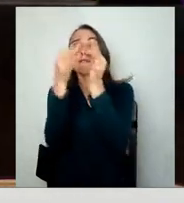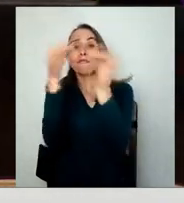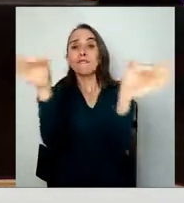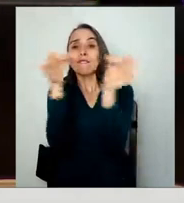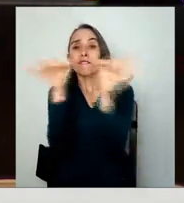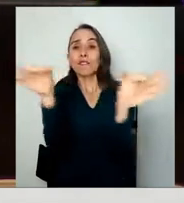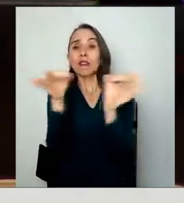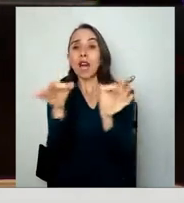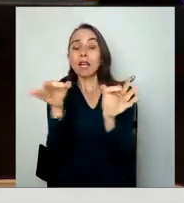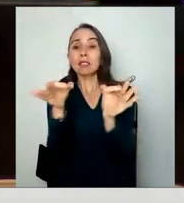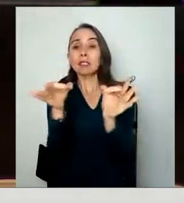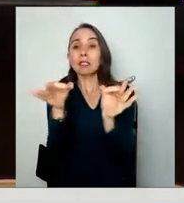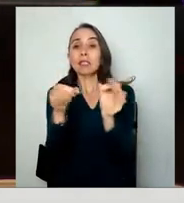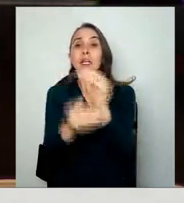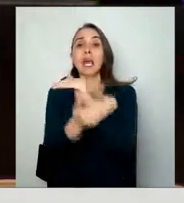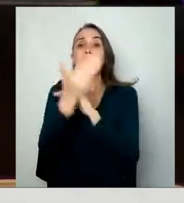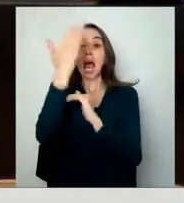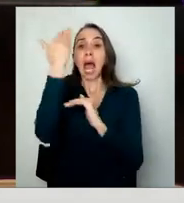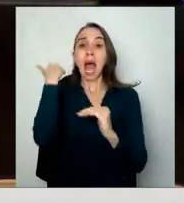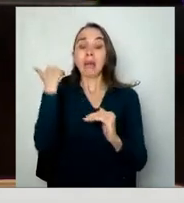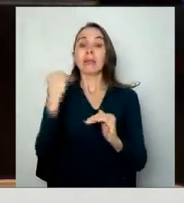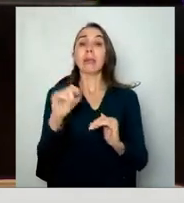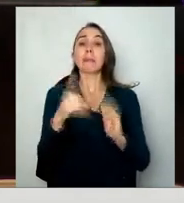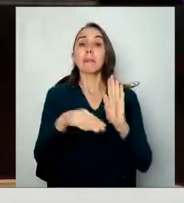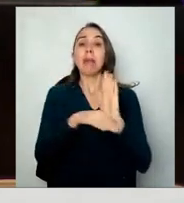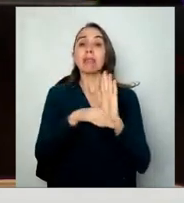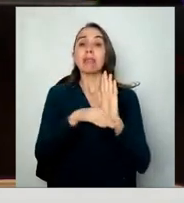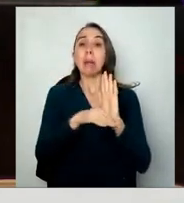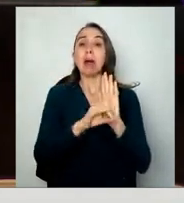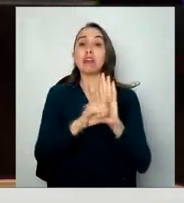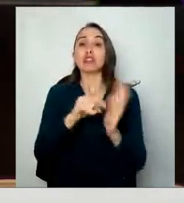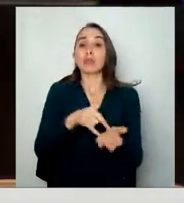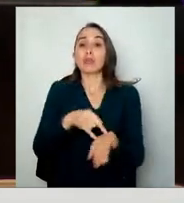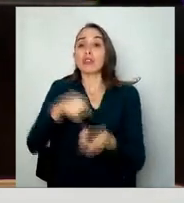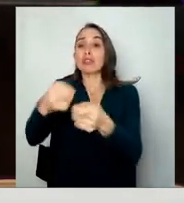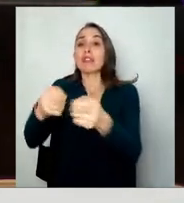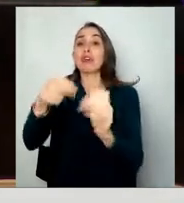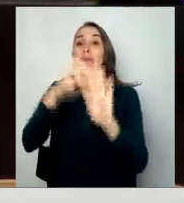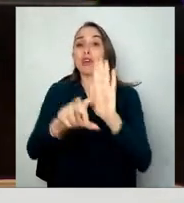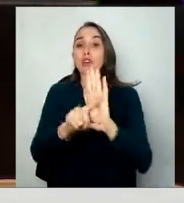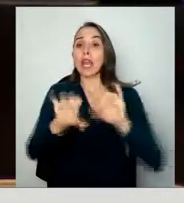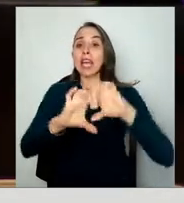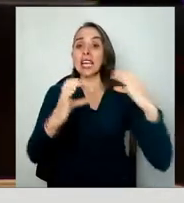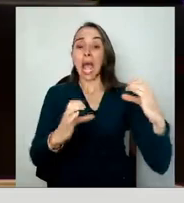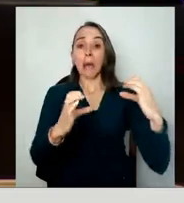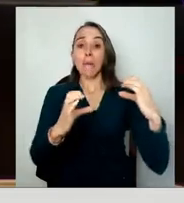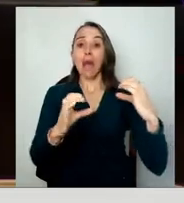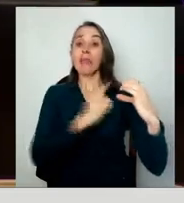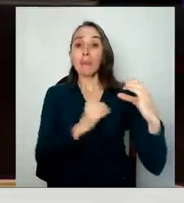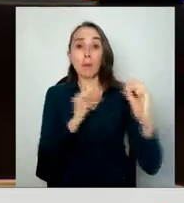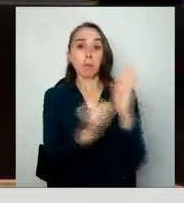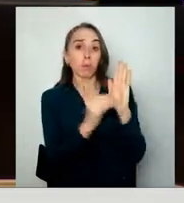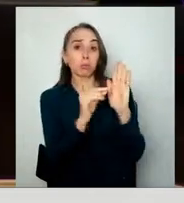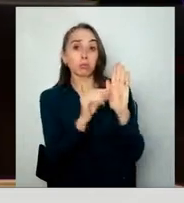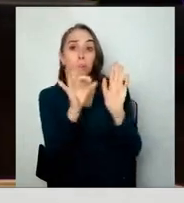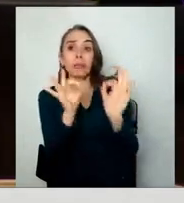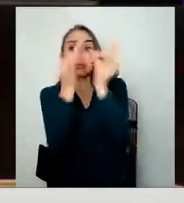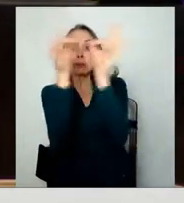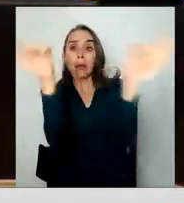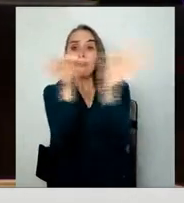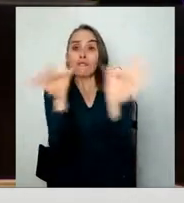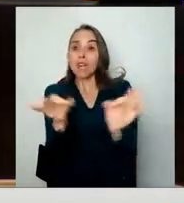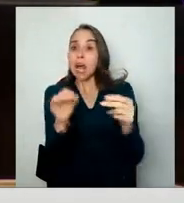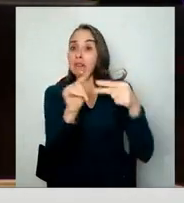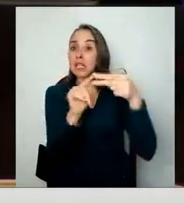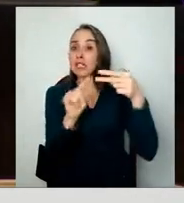incluso del primer trámite constitucional originado en esta cámara por lo tanto acá en un acto también creo yo